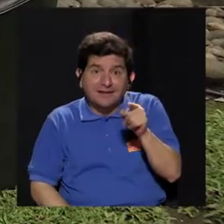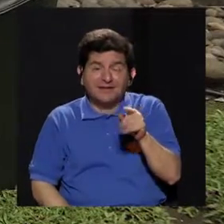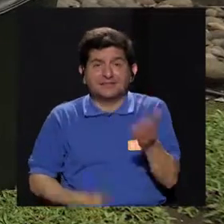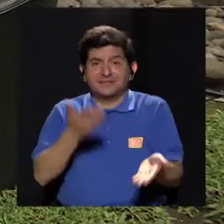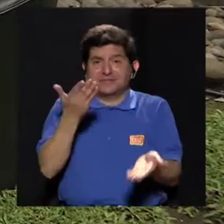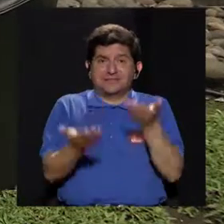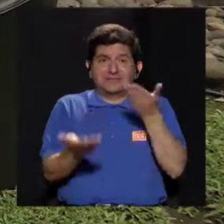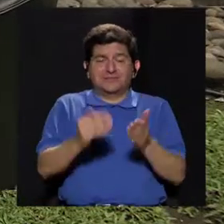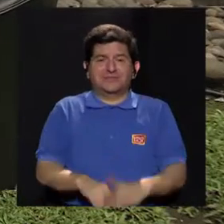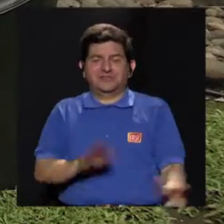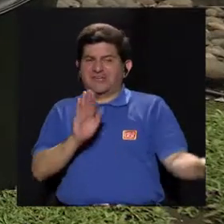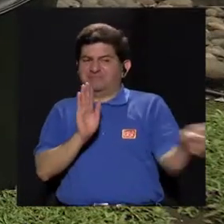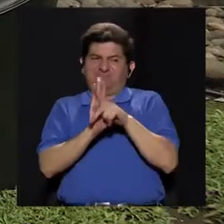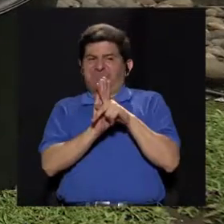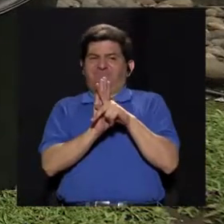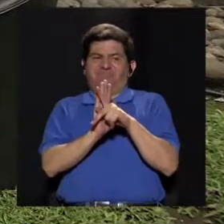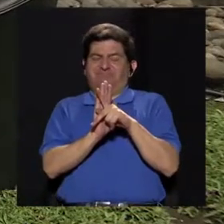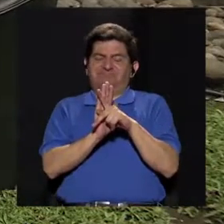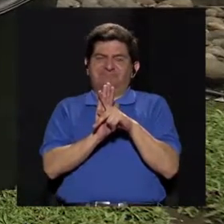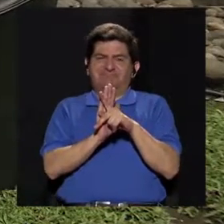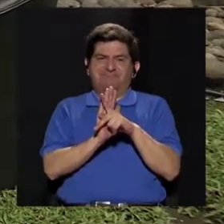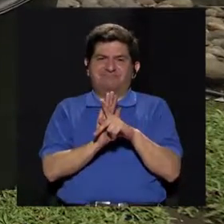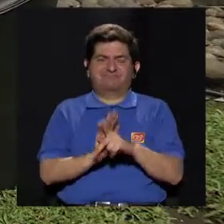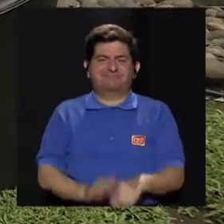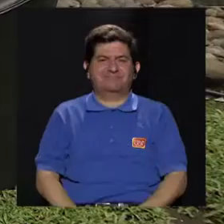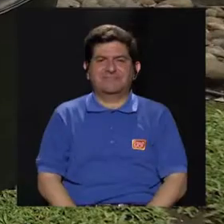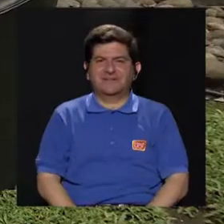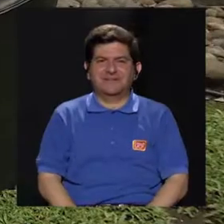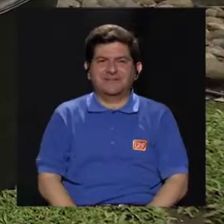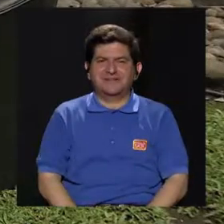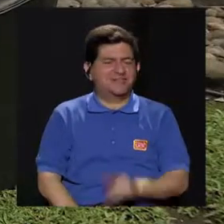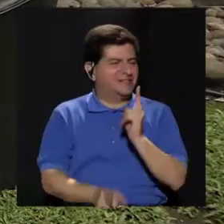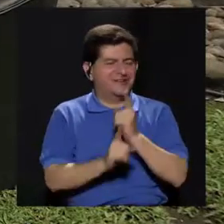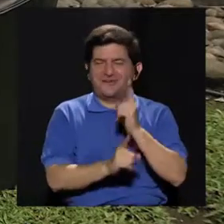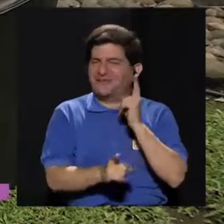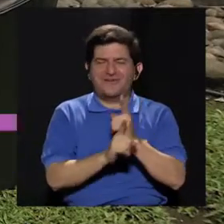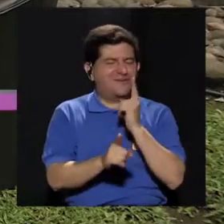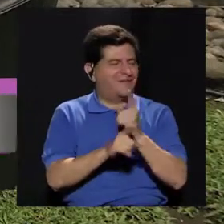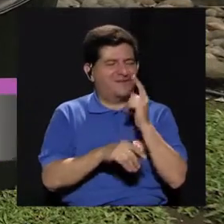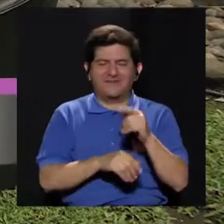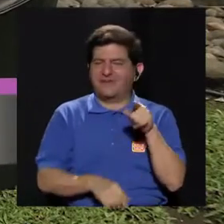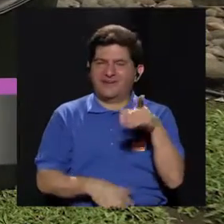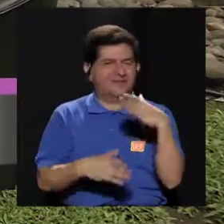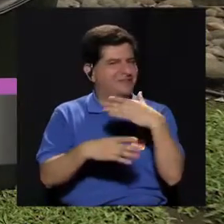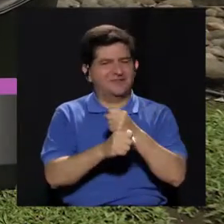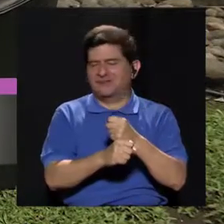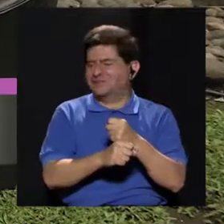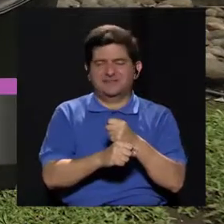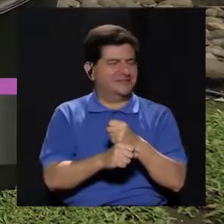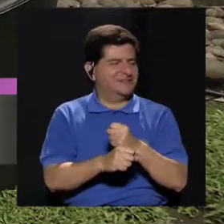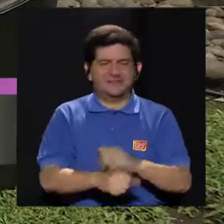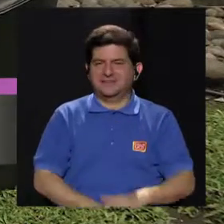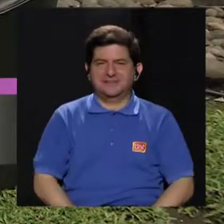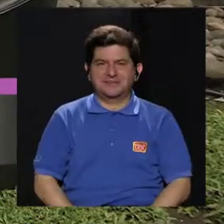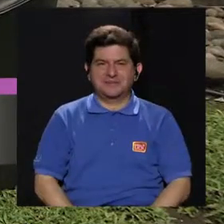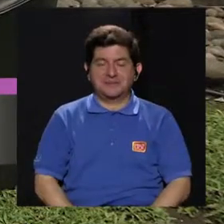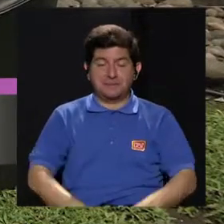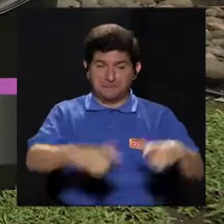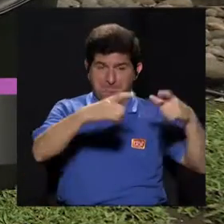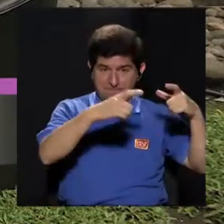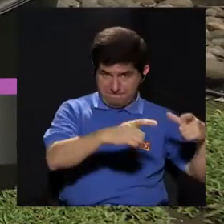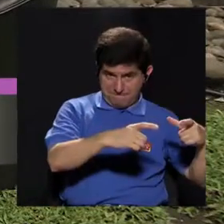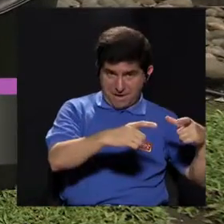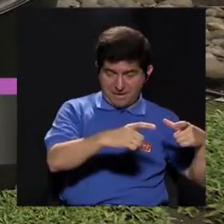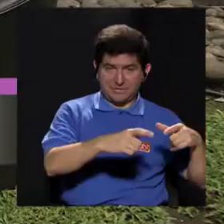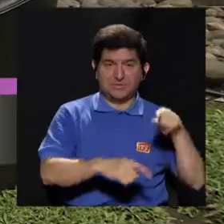eso sería tal vez proscrito, tal vez no sería adecuado, y más bien